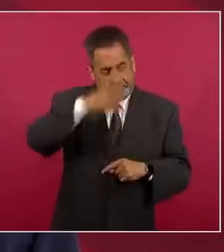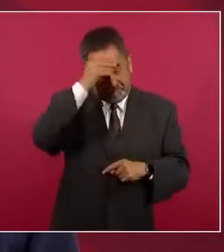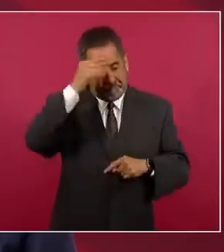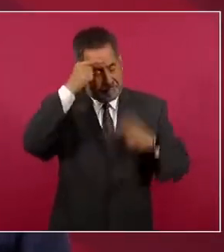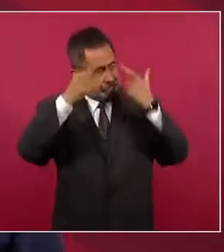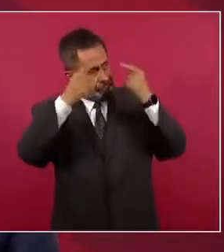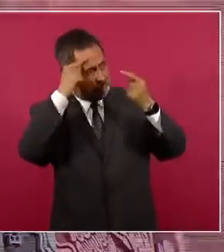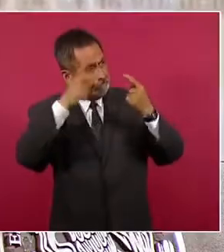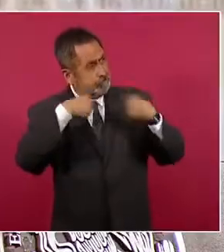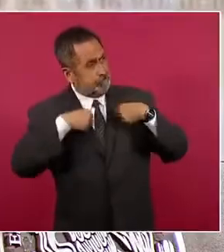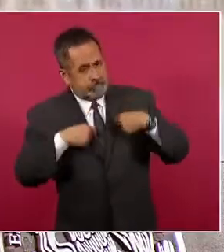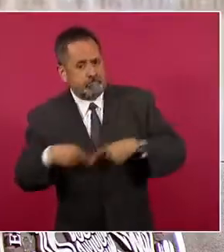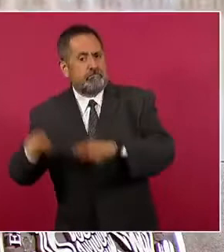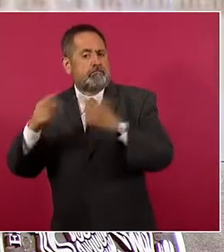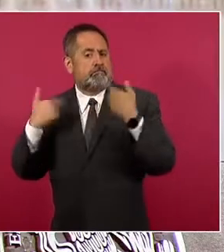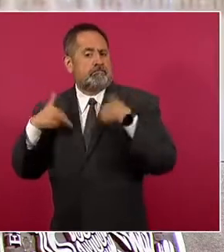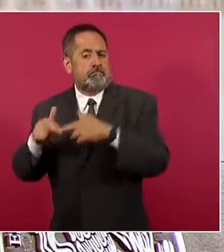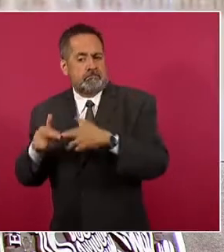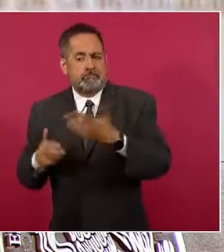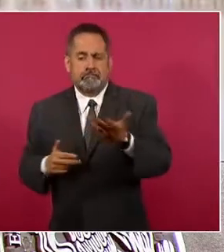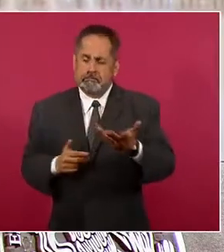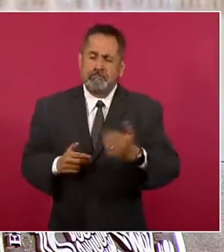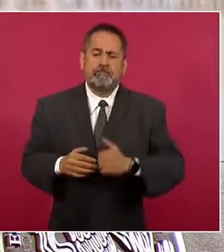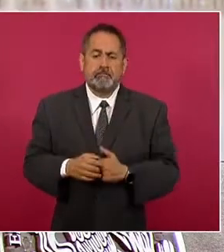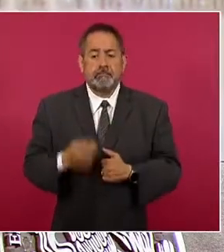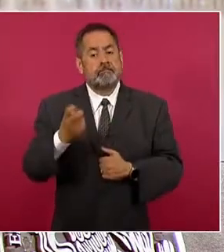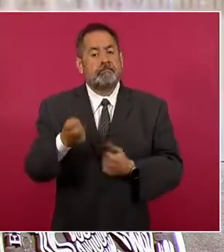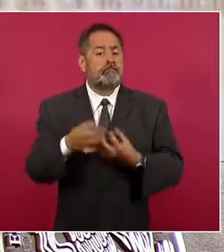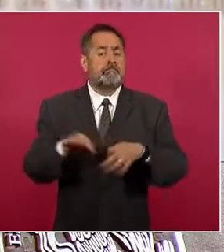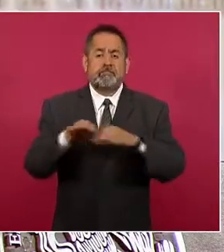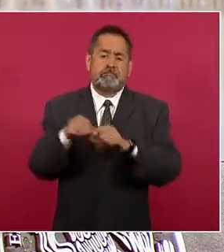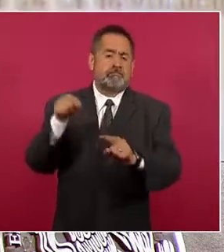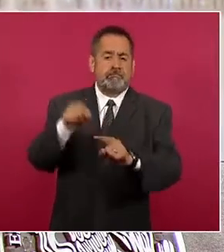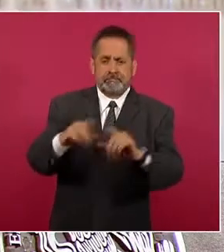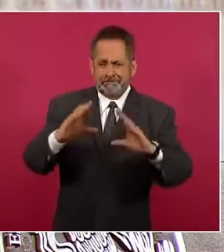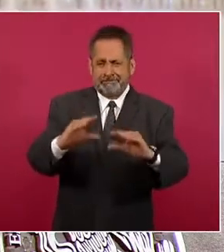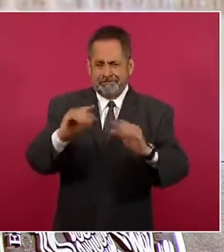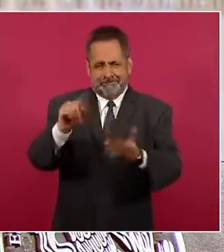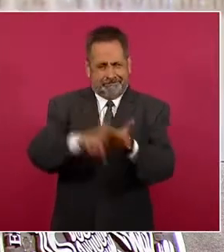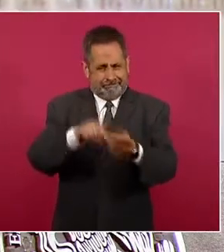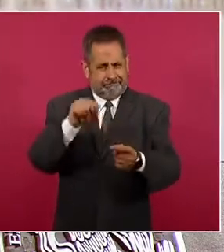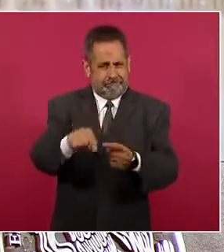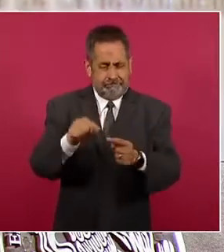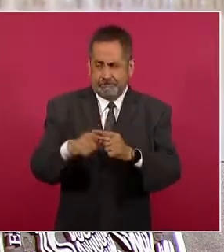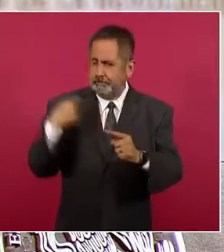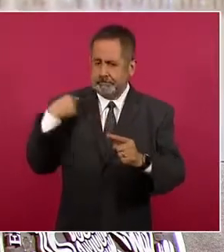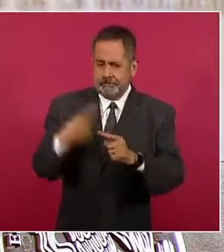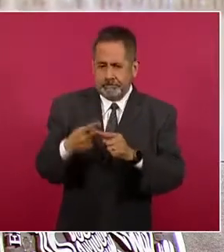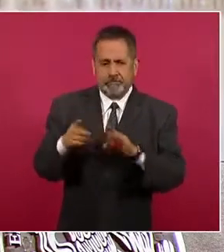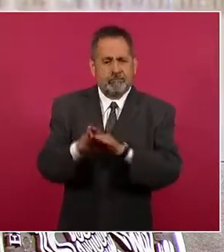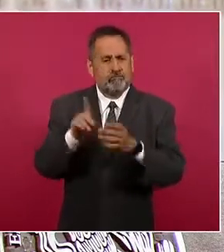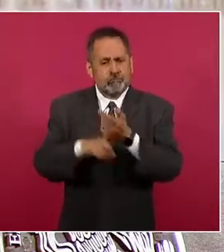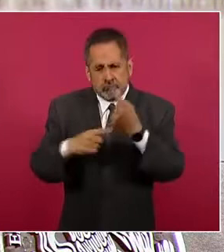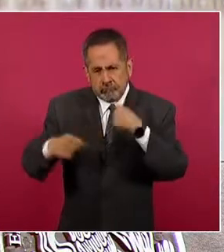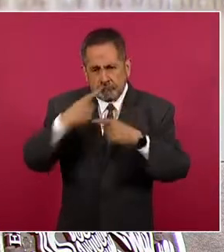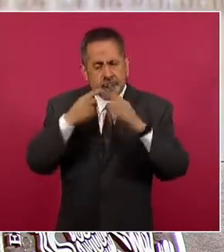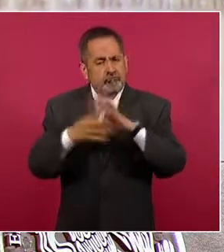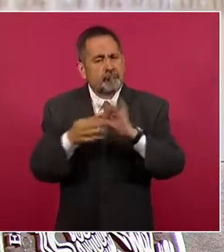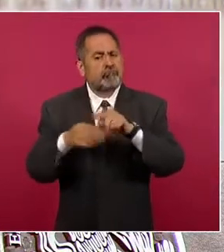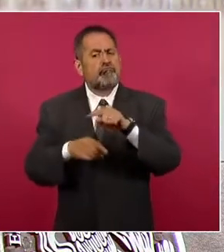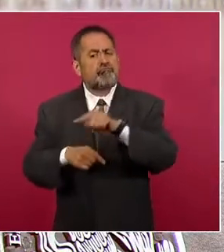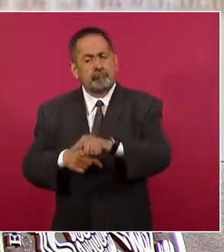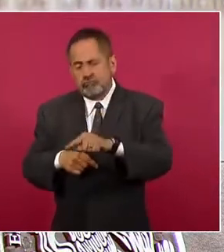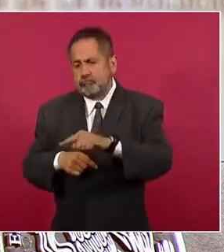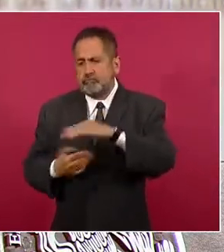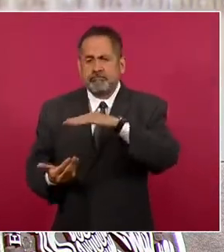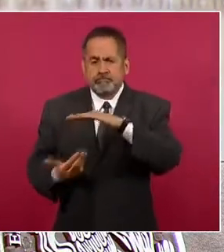escuelas. Esto origina a través de estos años la concurrencia de